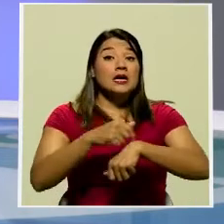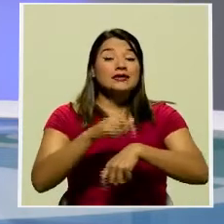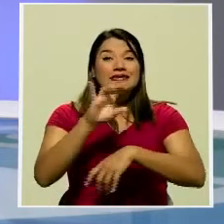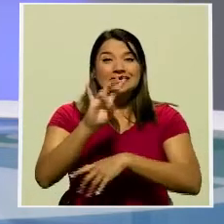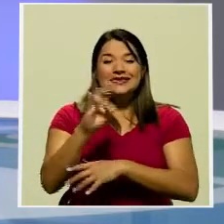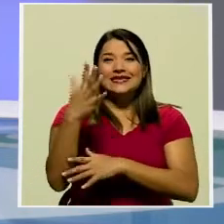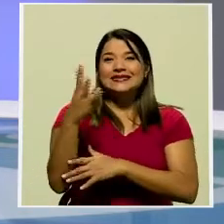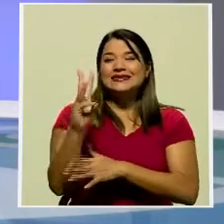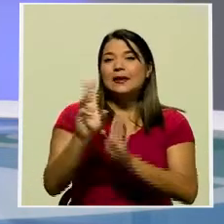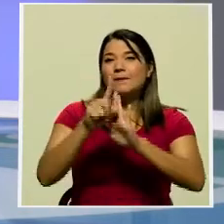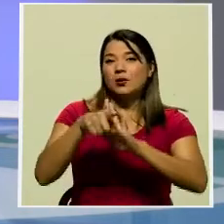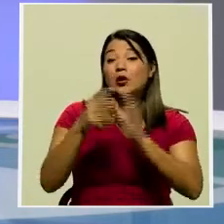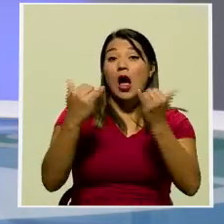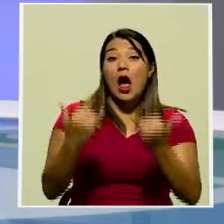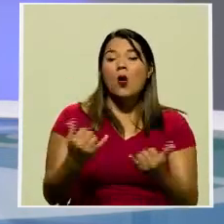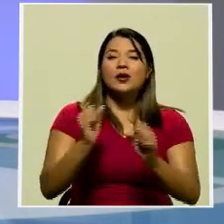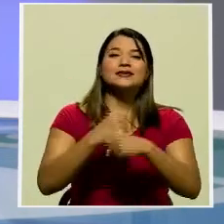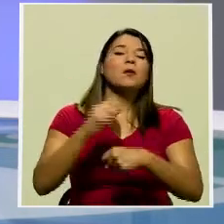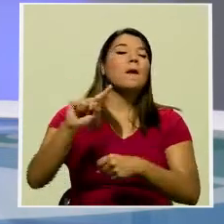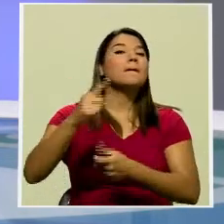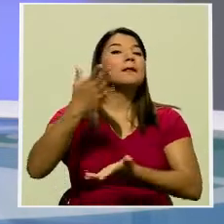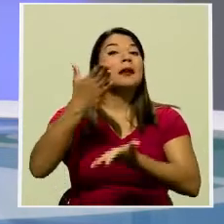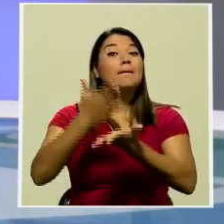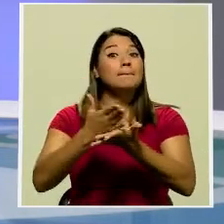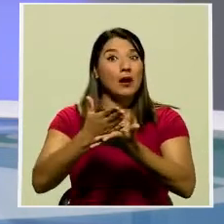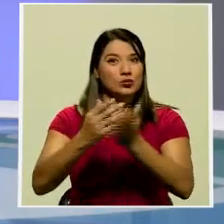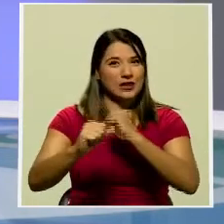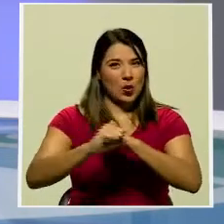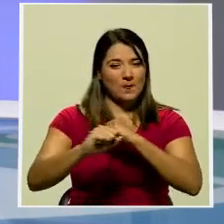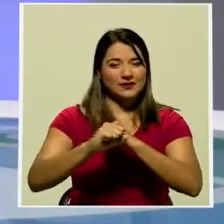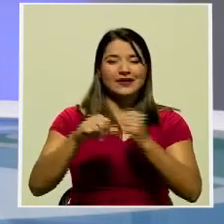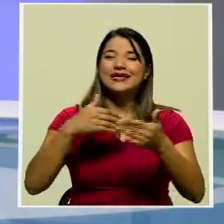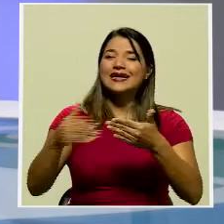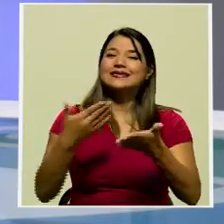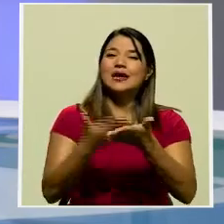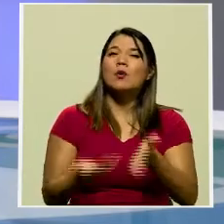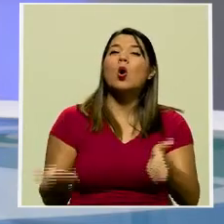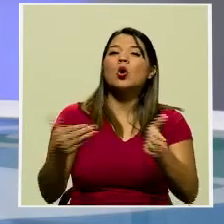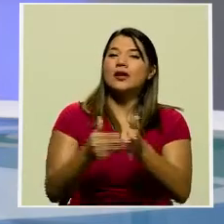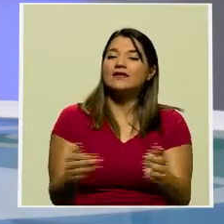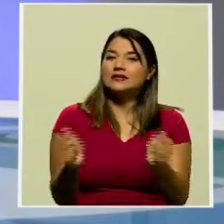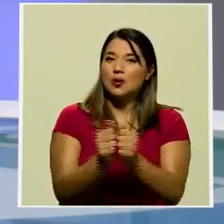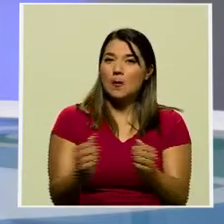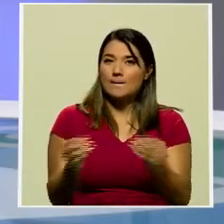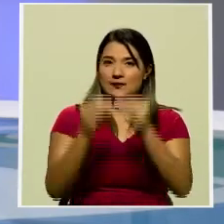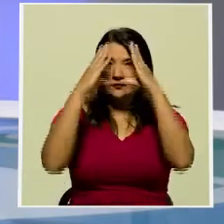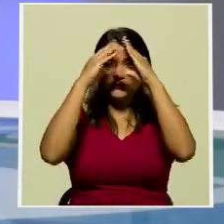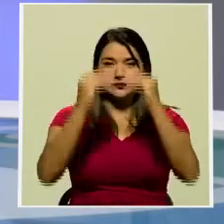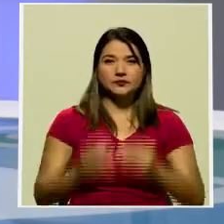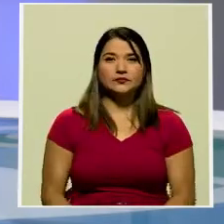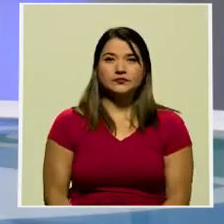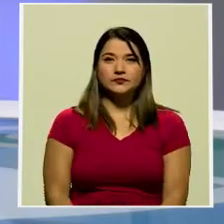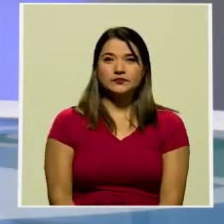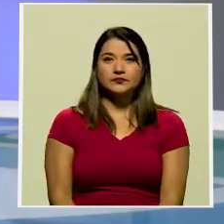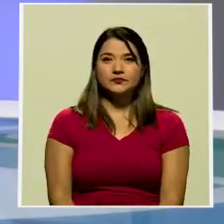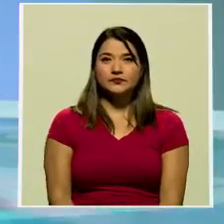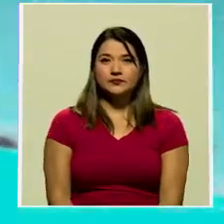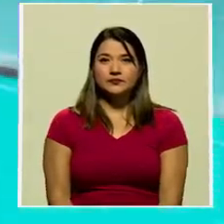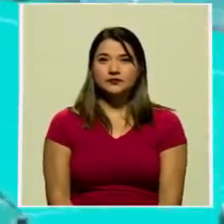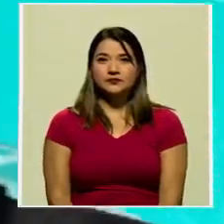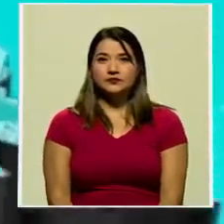7:16 hacemos la primera pausa comercial y ya regresamos con el resto de la información.